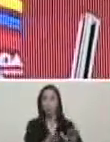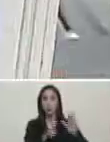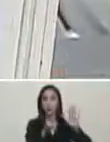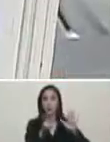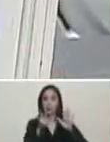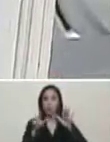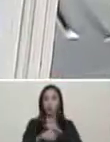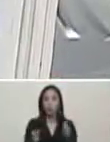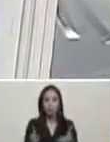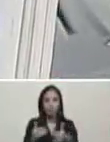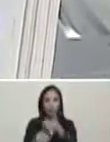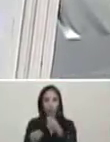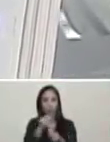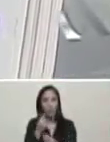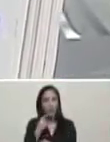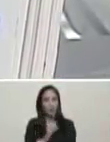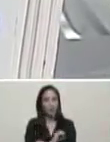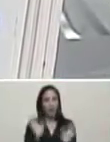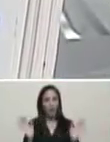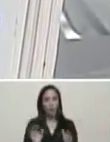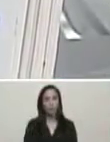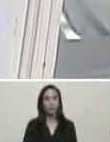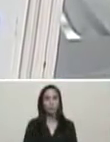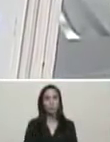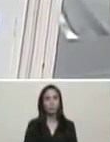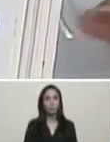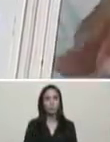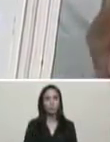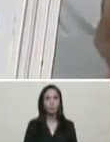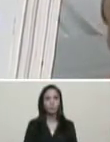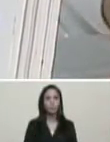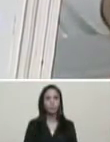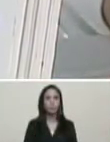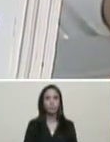9.256.878 CLAP, clavado, clavado.